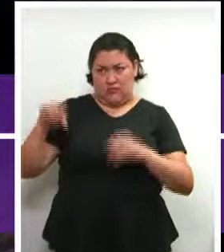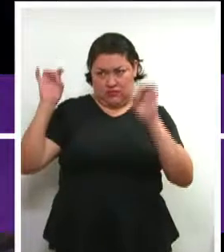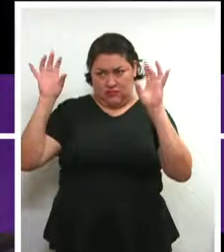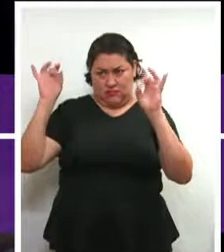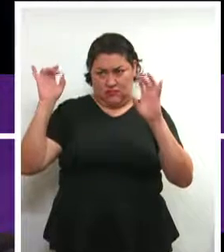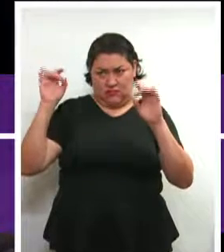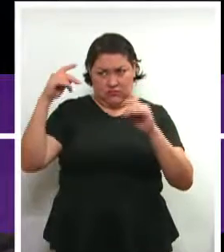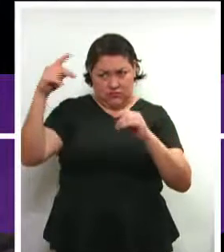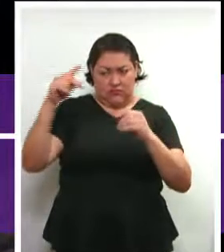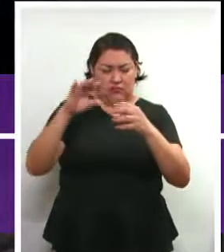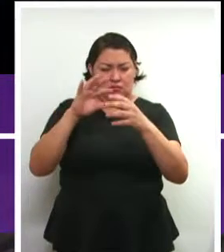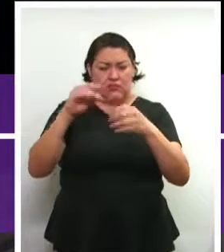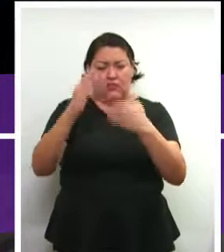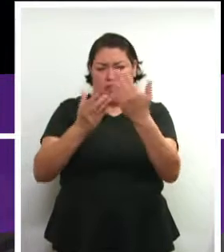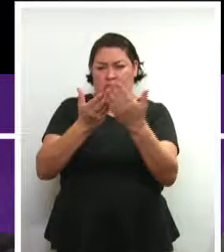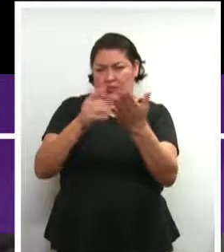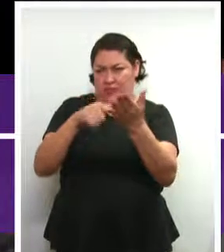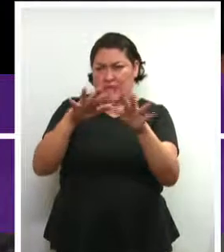de México.